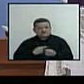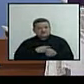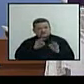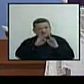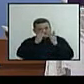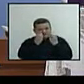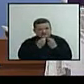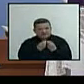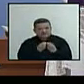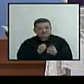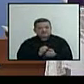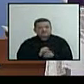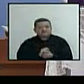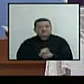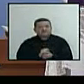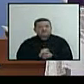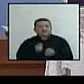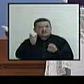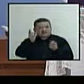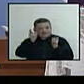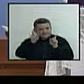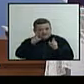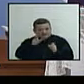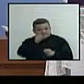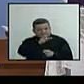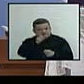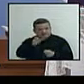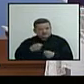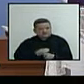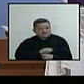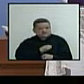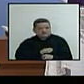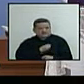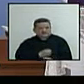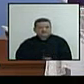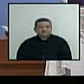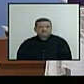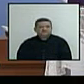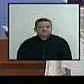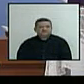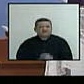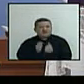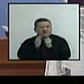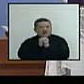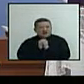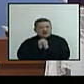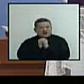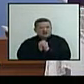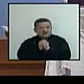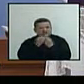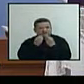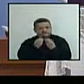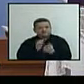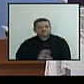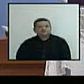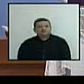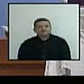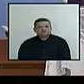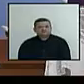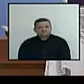familias y las necesidades de todas las personas que se encomiendan a nuestra oración.